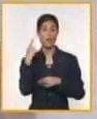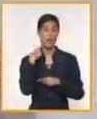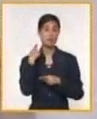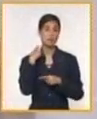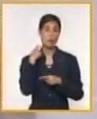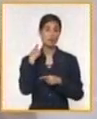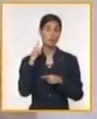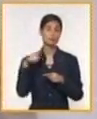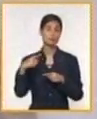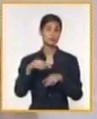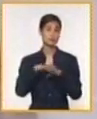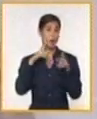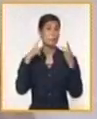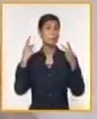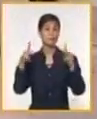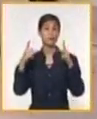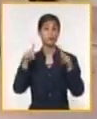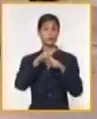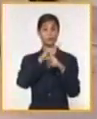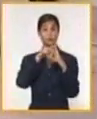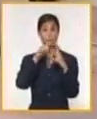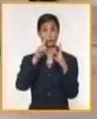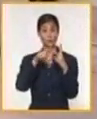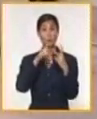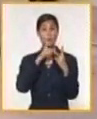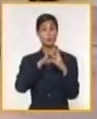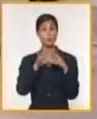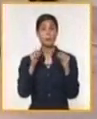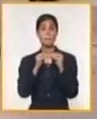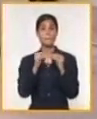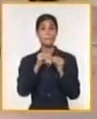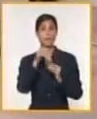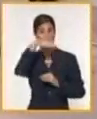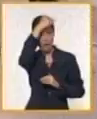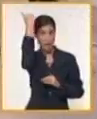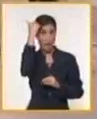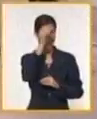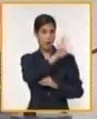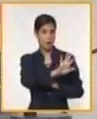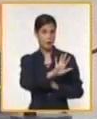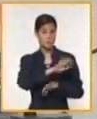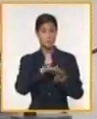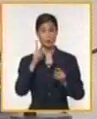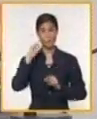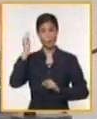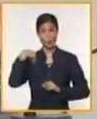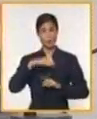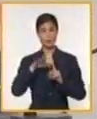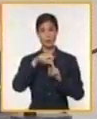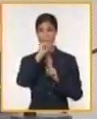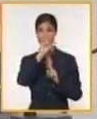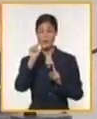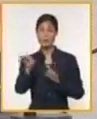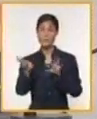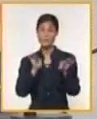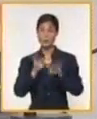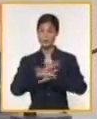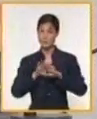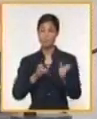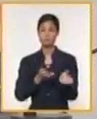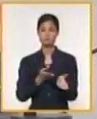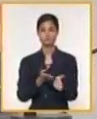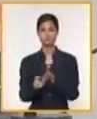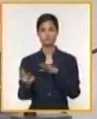Latina en muchos de estos países de Oriente Medio. Como siempre les digo, ya conoce nuestro tema, conoce también a nuestros invitados. Por favor, quédese